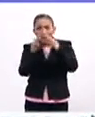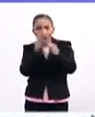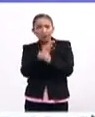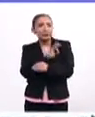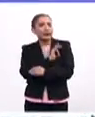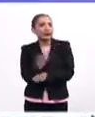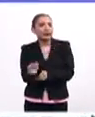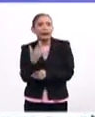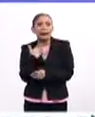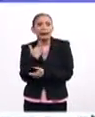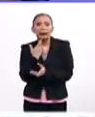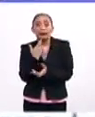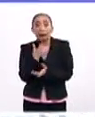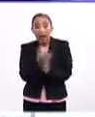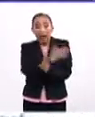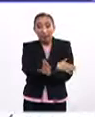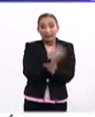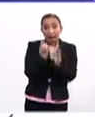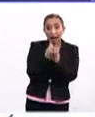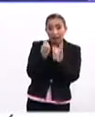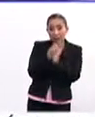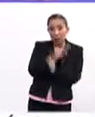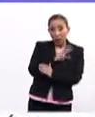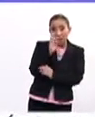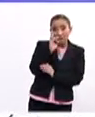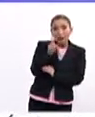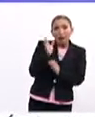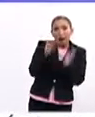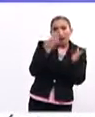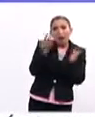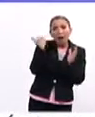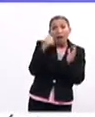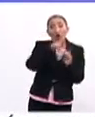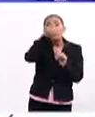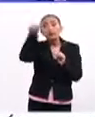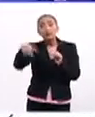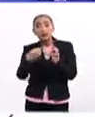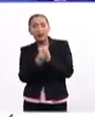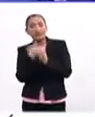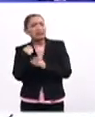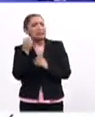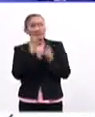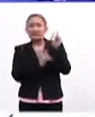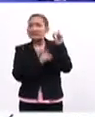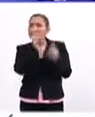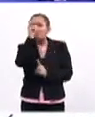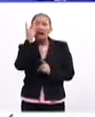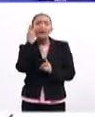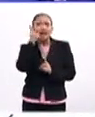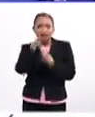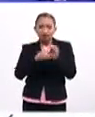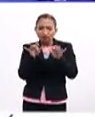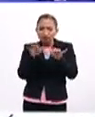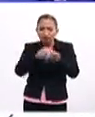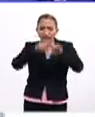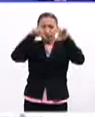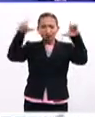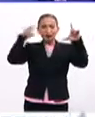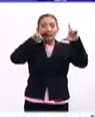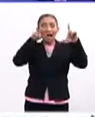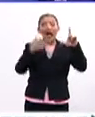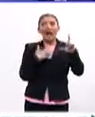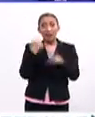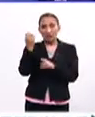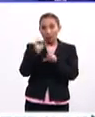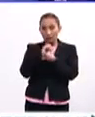puede ser visto incluso antes de clase o después de la clase, ¿no? Que, bueno, también